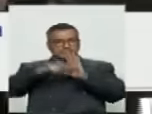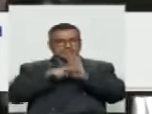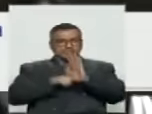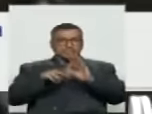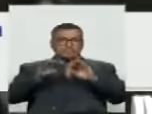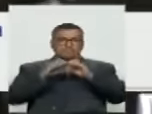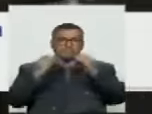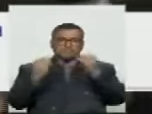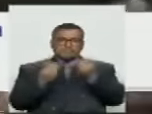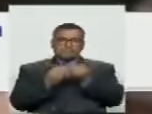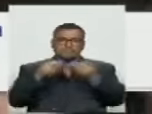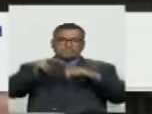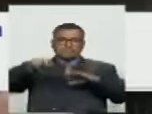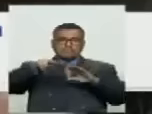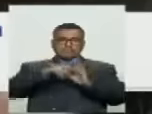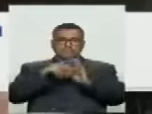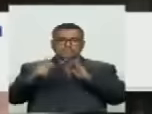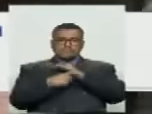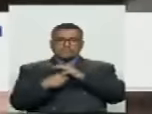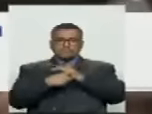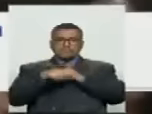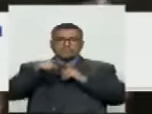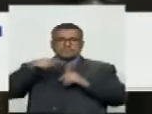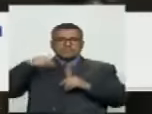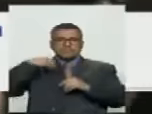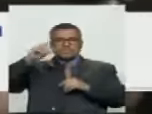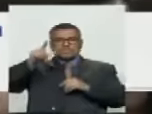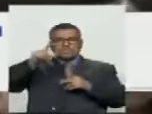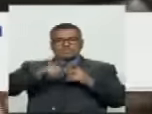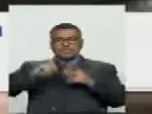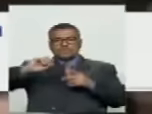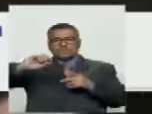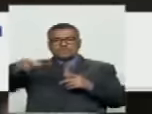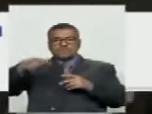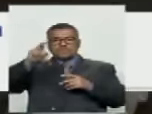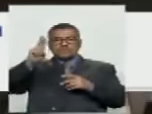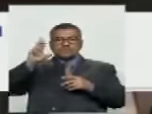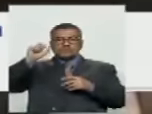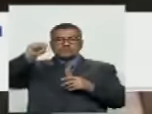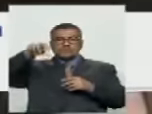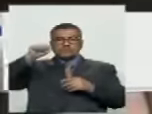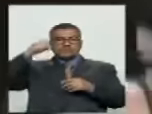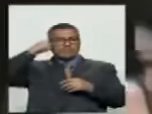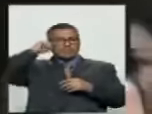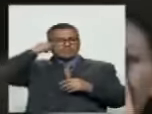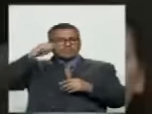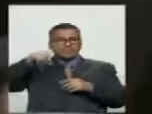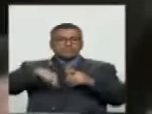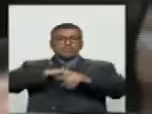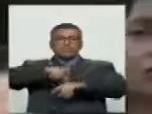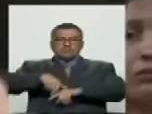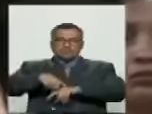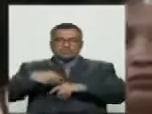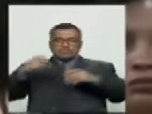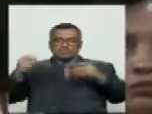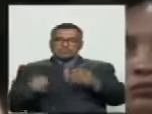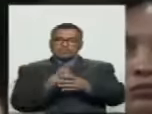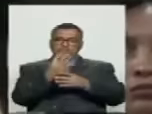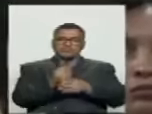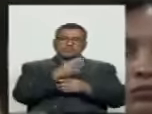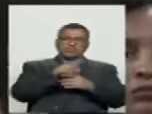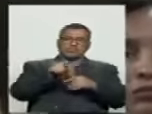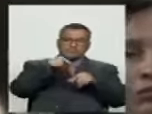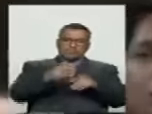comunidad digital. Yo recuerdo, Alejandro, y Juan Simón está por ahí, recuerdo que luego de la marcha de los claveles, ya al calor de